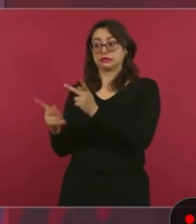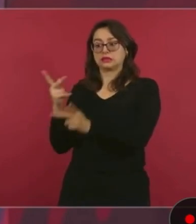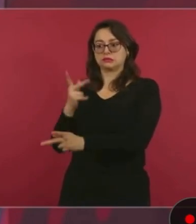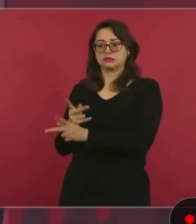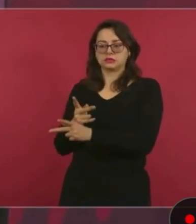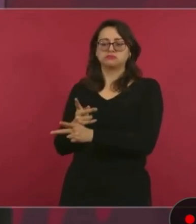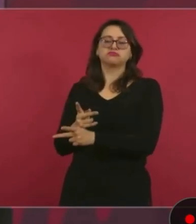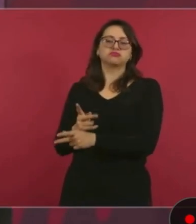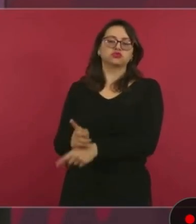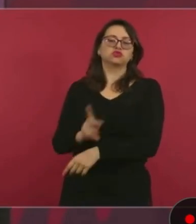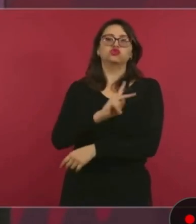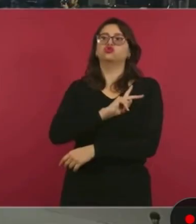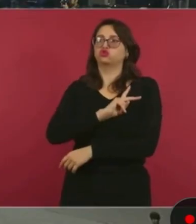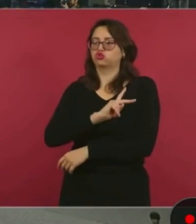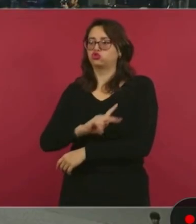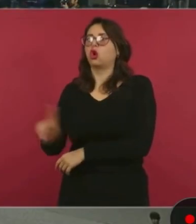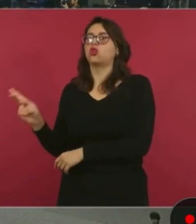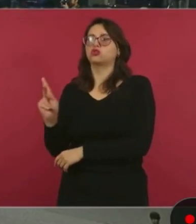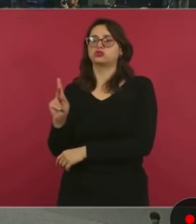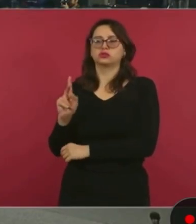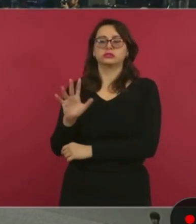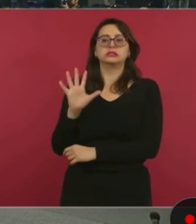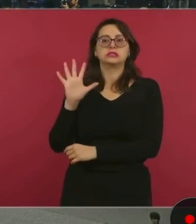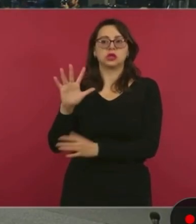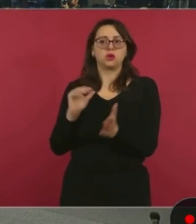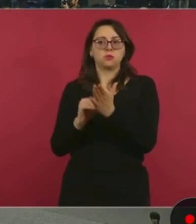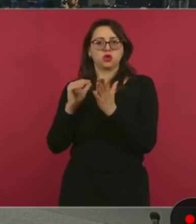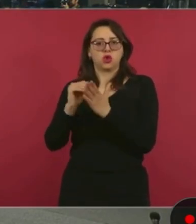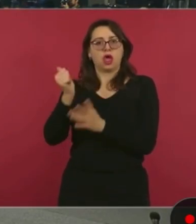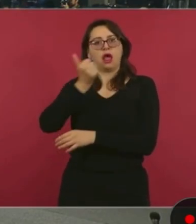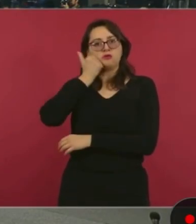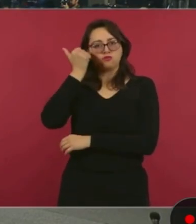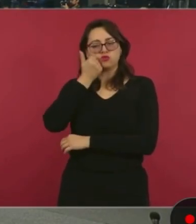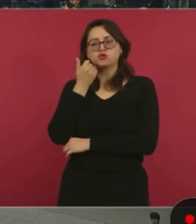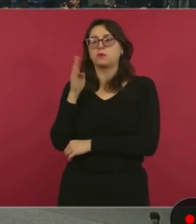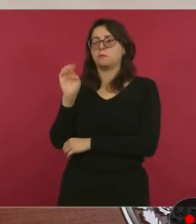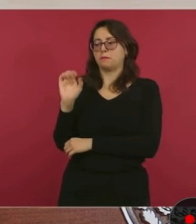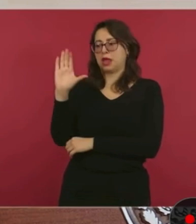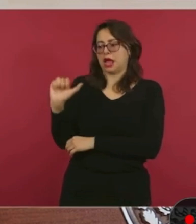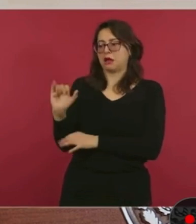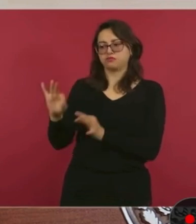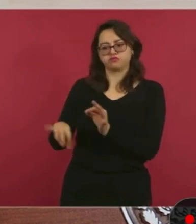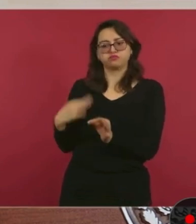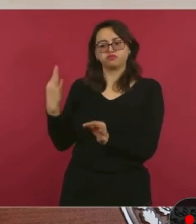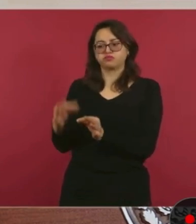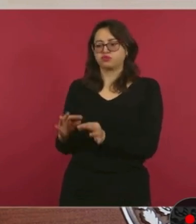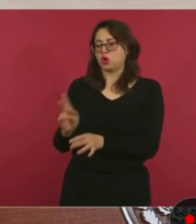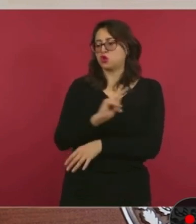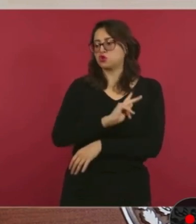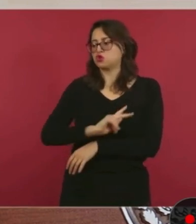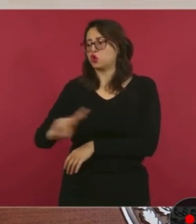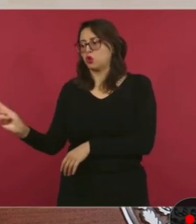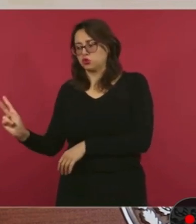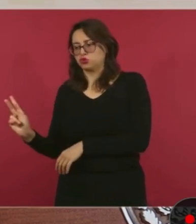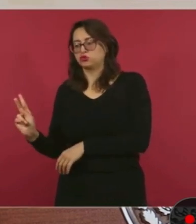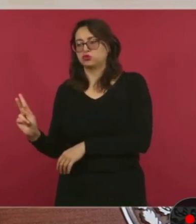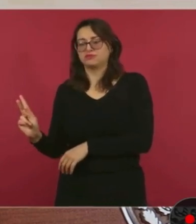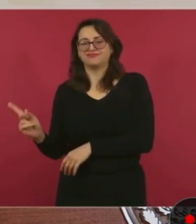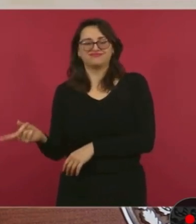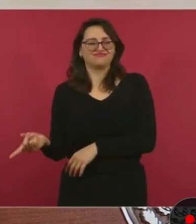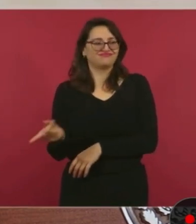todos, 5 millones tienen sus becas, es universal, pero en el